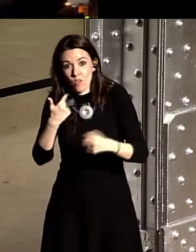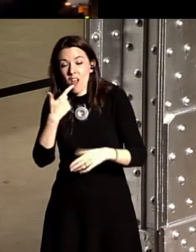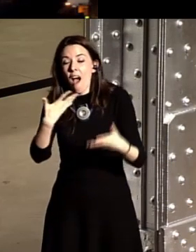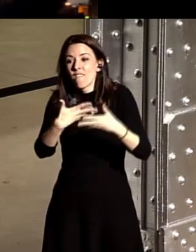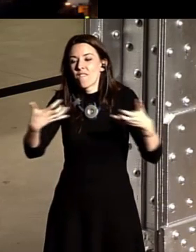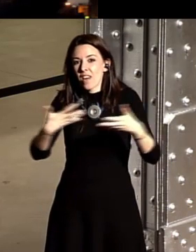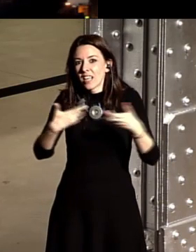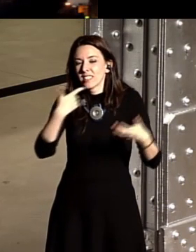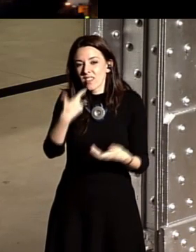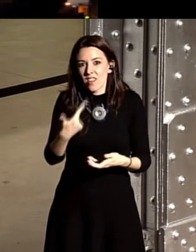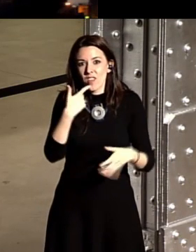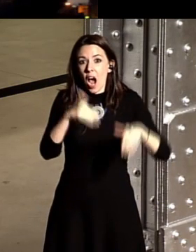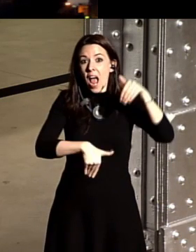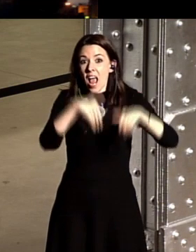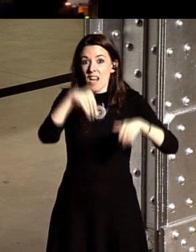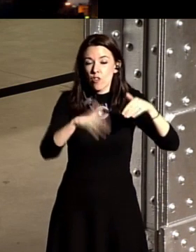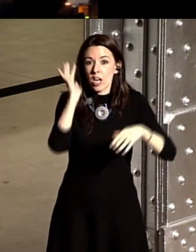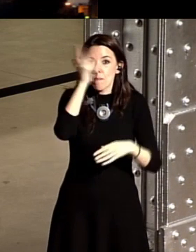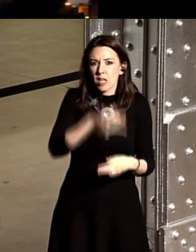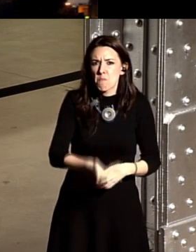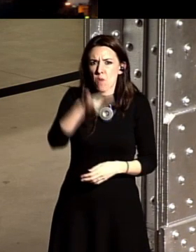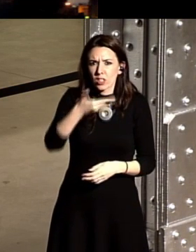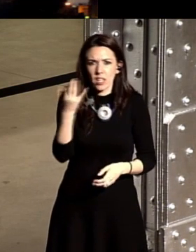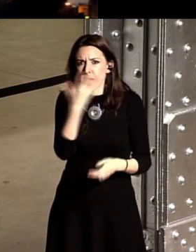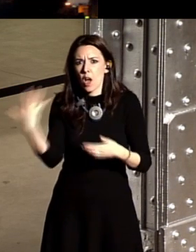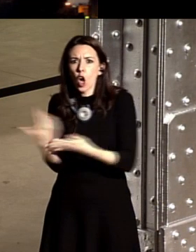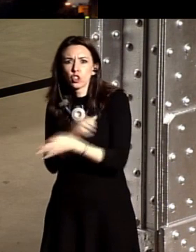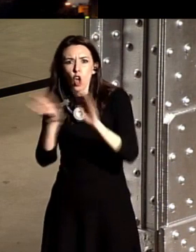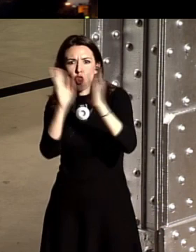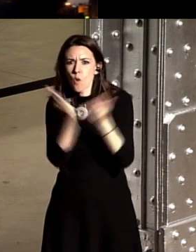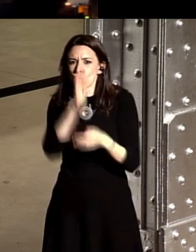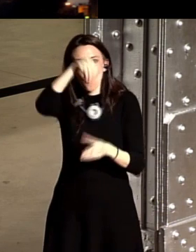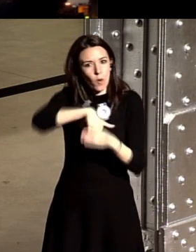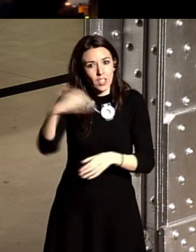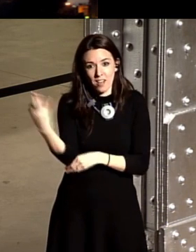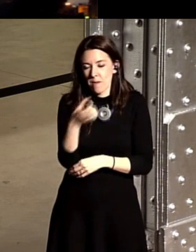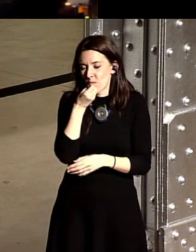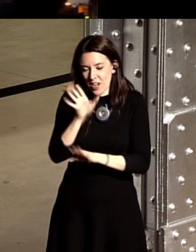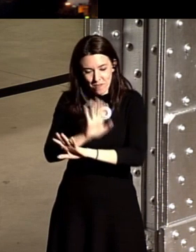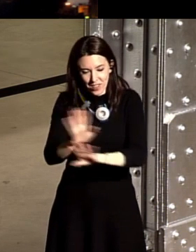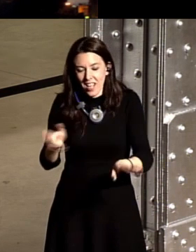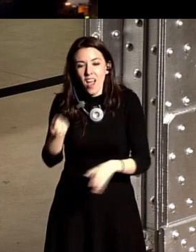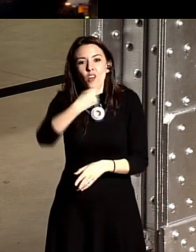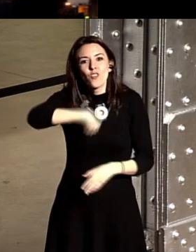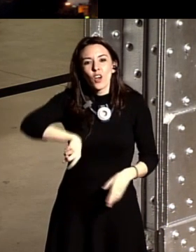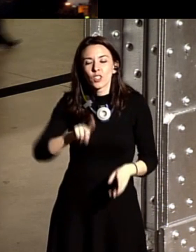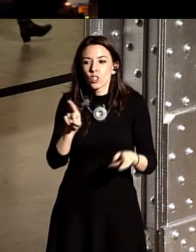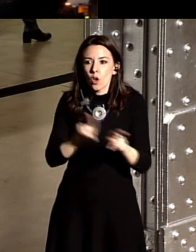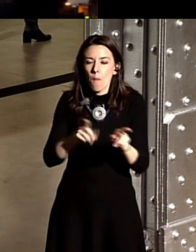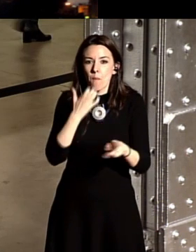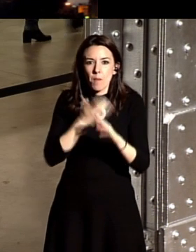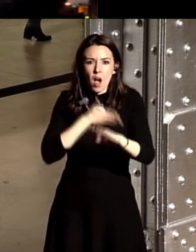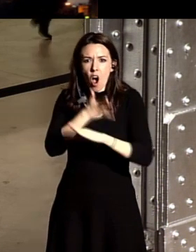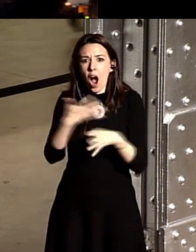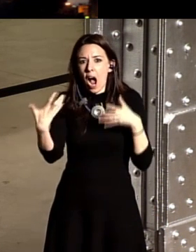que decía que las elecciones americanas son tan importantes que debíamos votar todos. Bueno, pero volviendo, nosotros, por ejemplo, cuando vamos a un